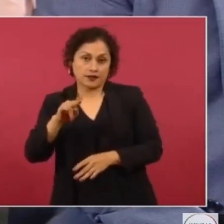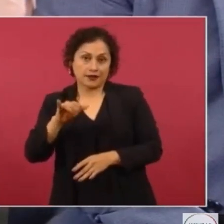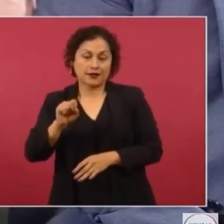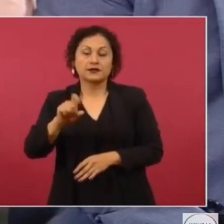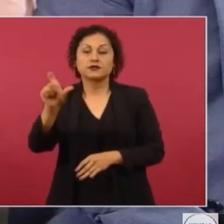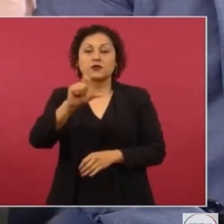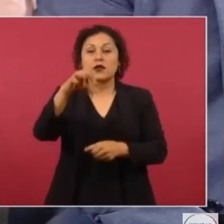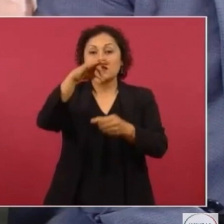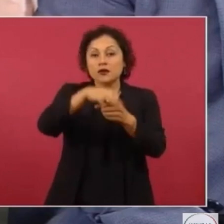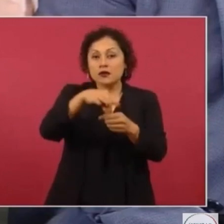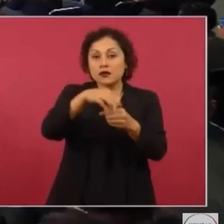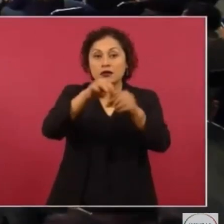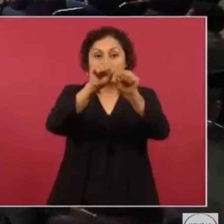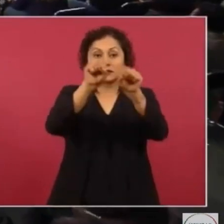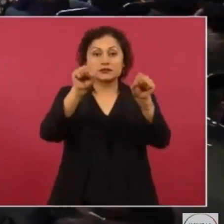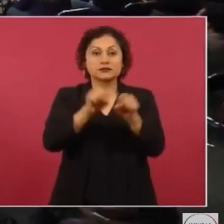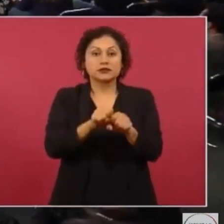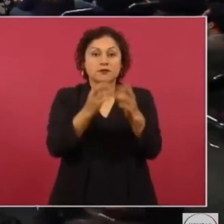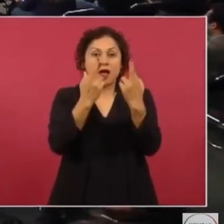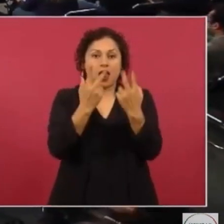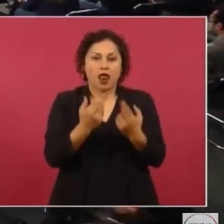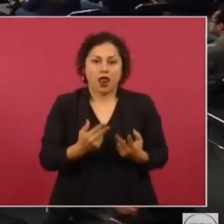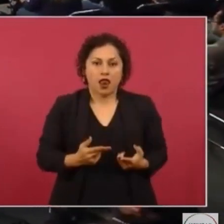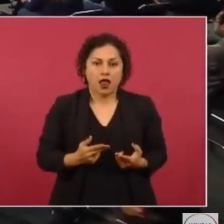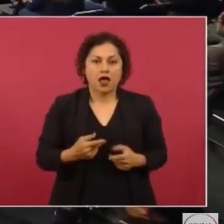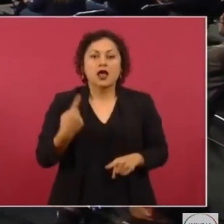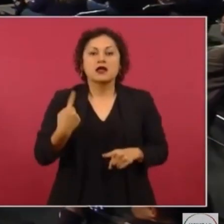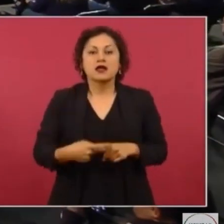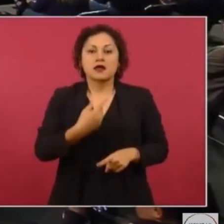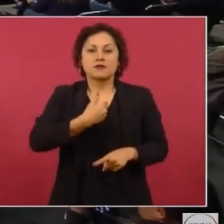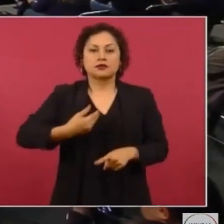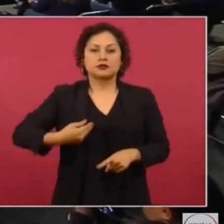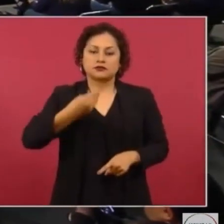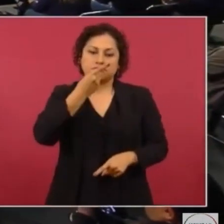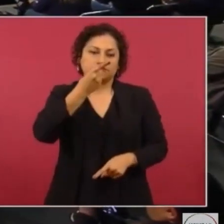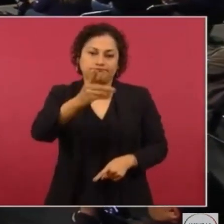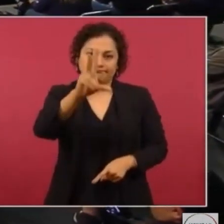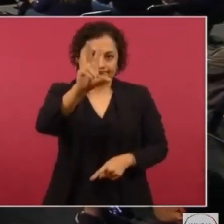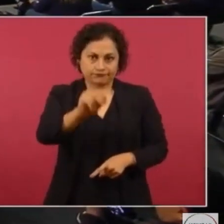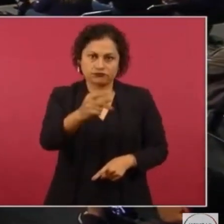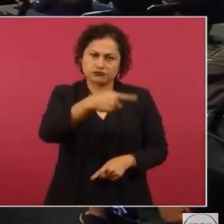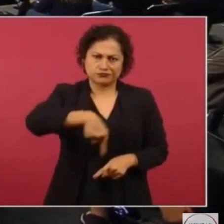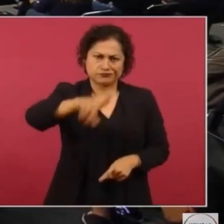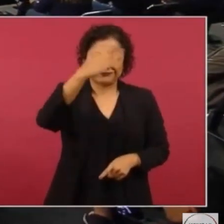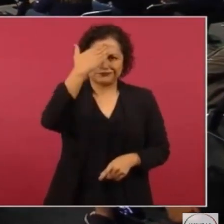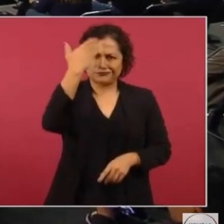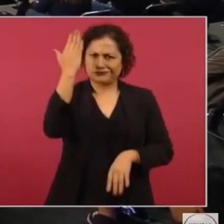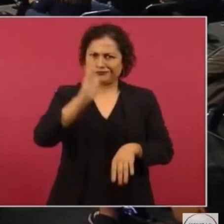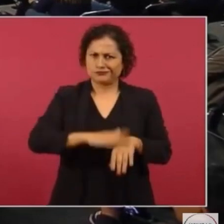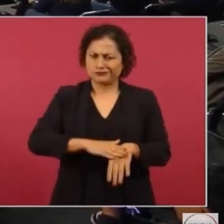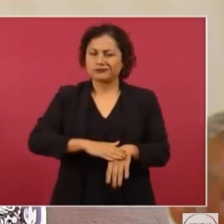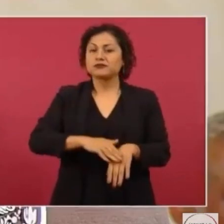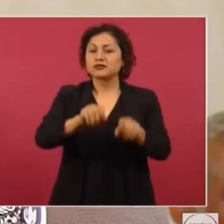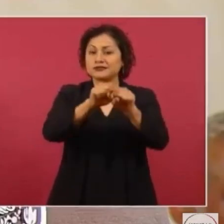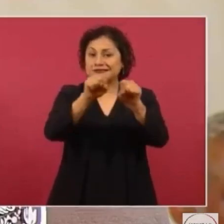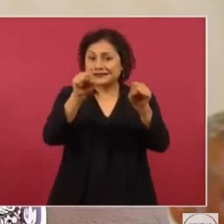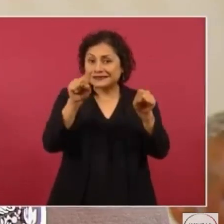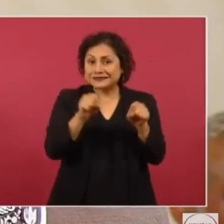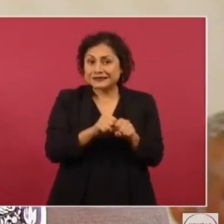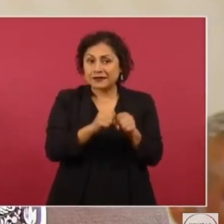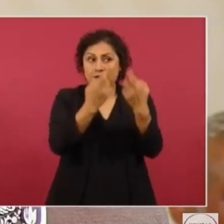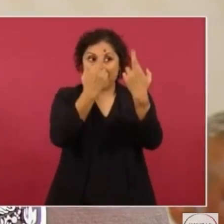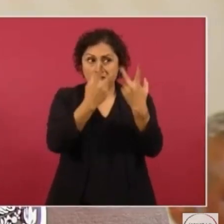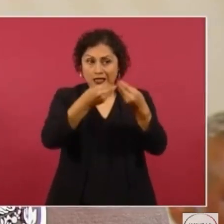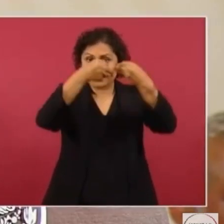No voy a decir quién estaba al frente, pero todos lo Sí. recuerdan. Esta caída del sistema que agravió a muchísimos mexicanos